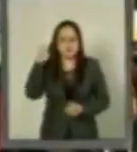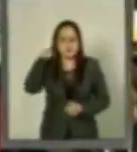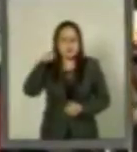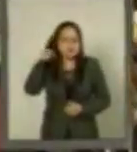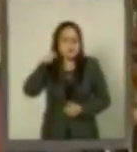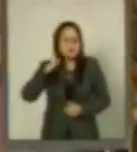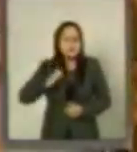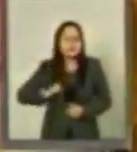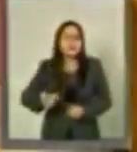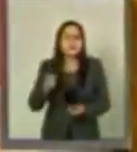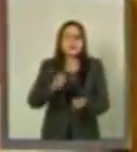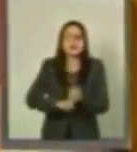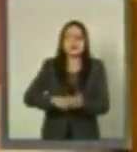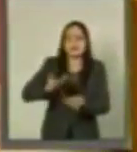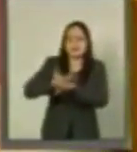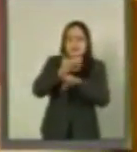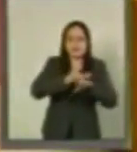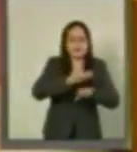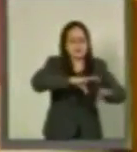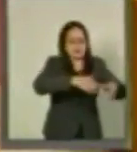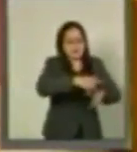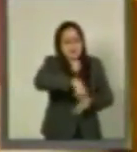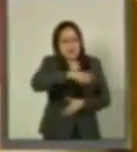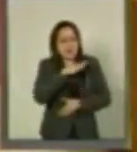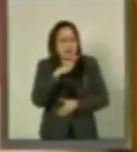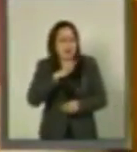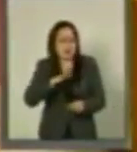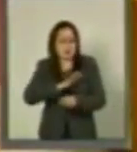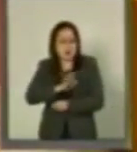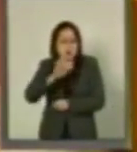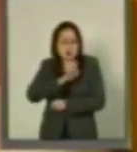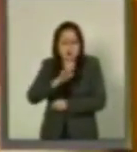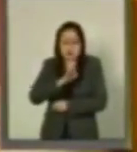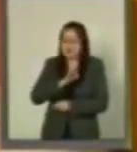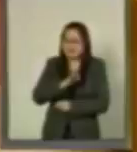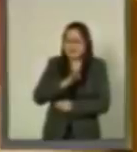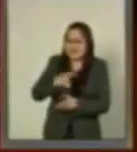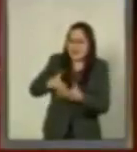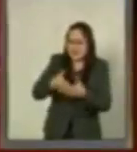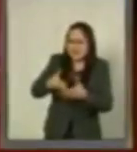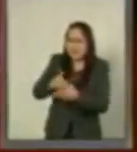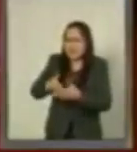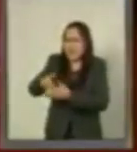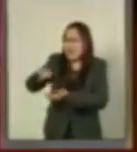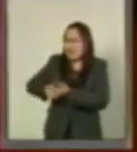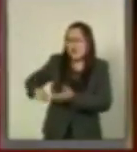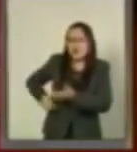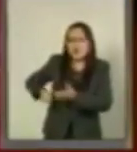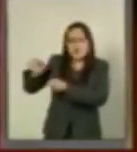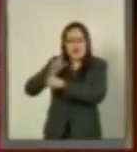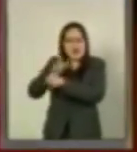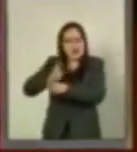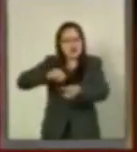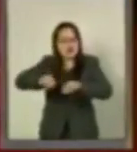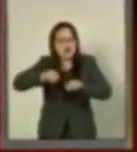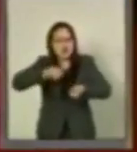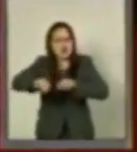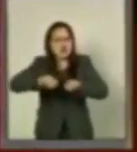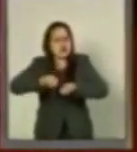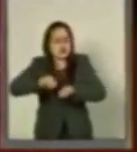Los estados no tienen capacidad por este centralismo terrible que tenemos, que ha hecho de los